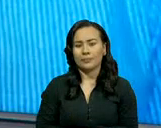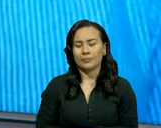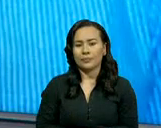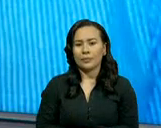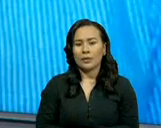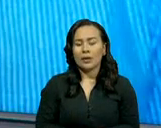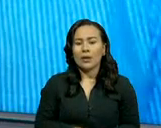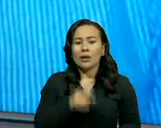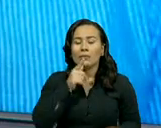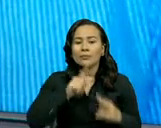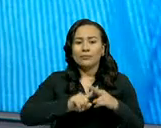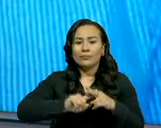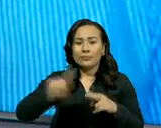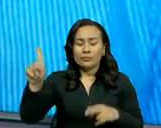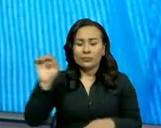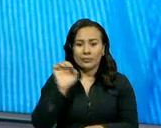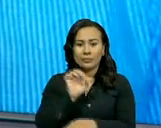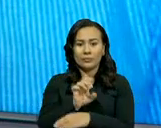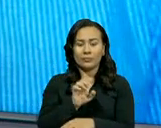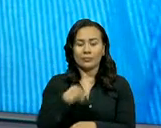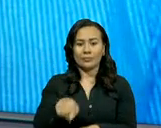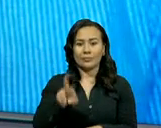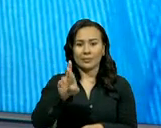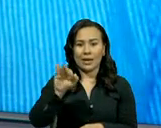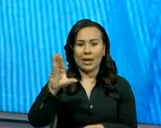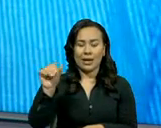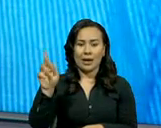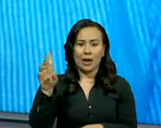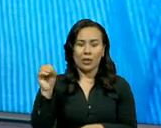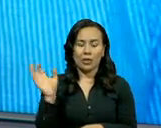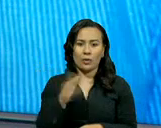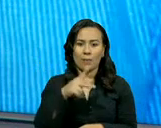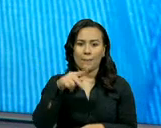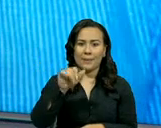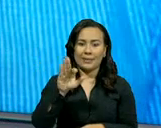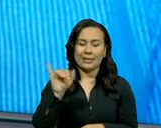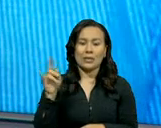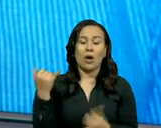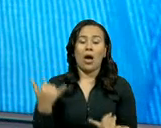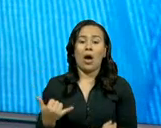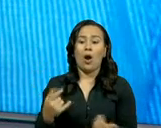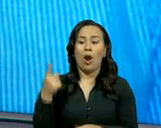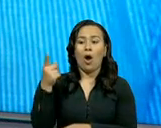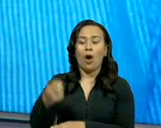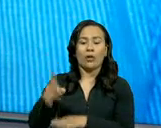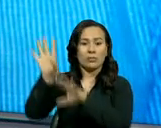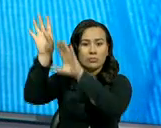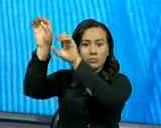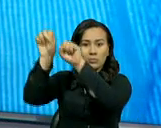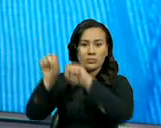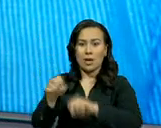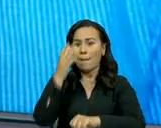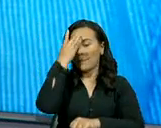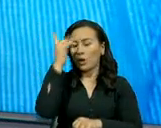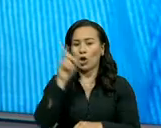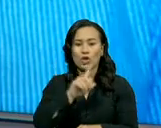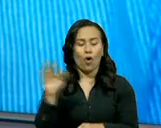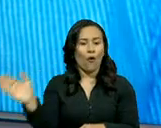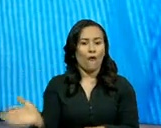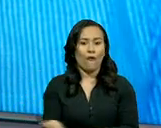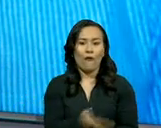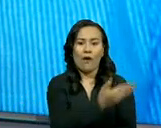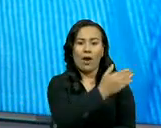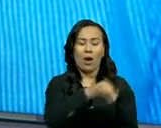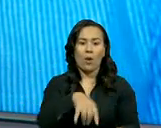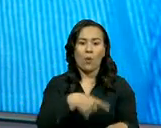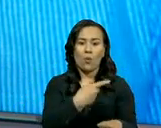El prófugo de la justicia ecuatoriana, Ricardo Patiño, quien actualmente se encuentra con orden de prisión preventiva por no acudir a la audiencia de formulación